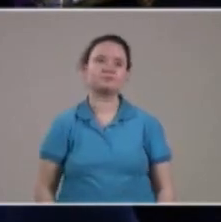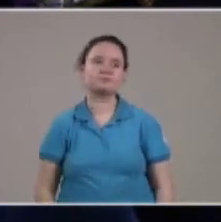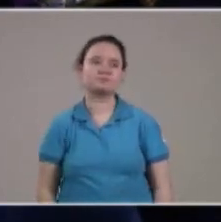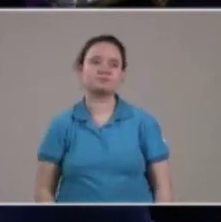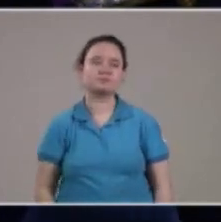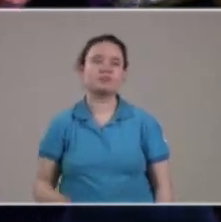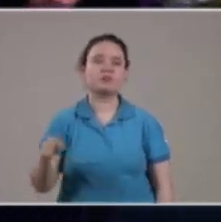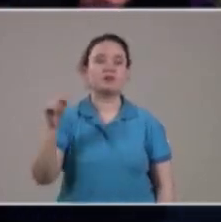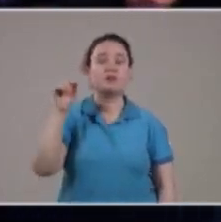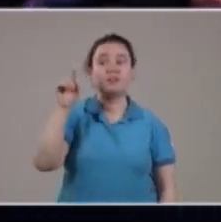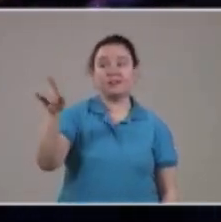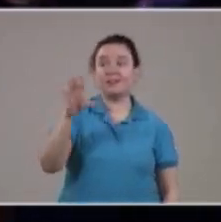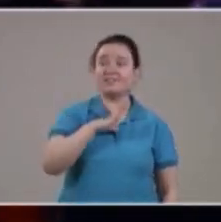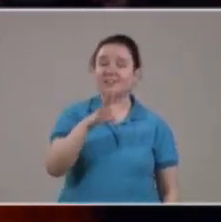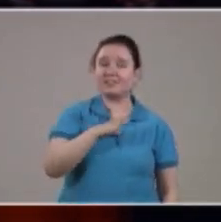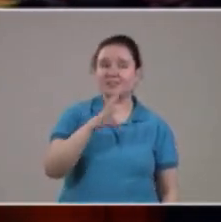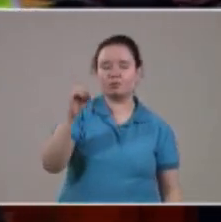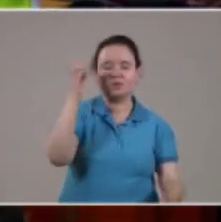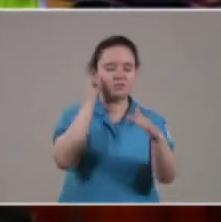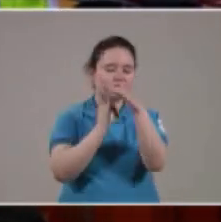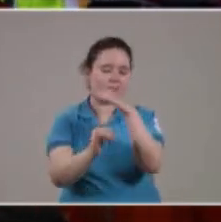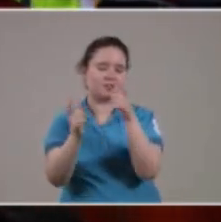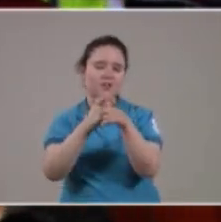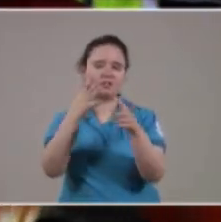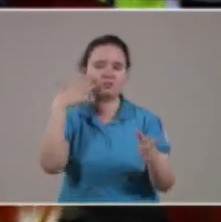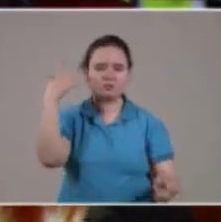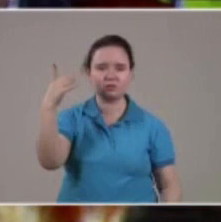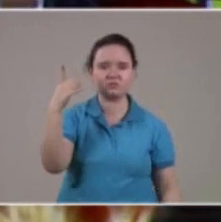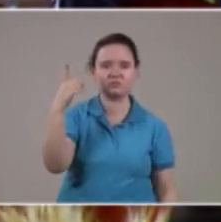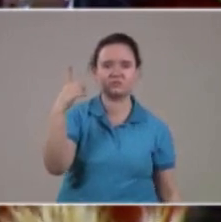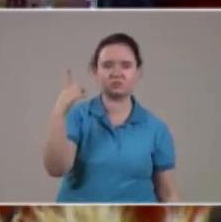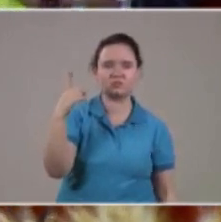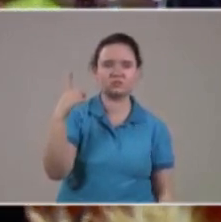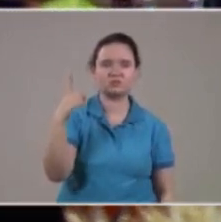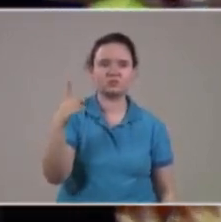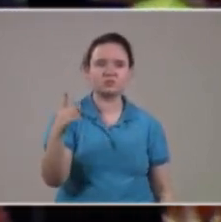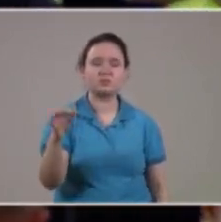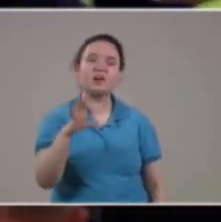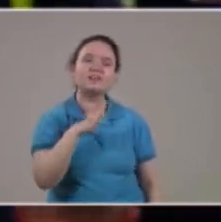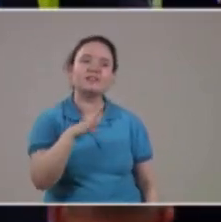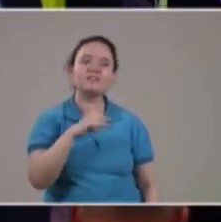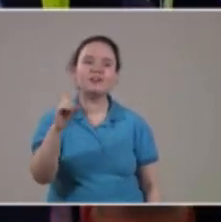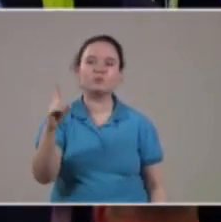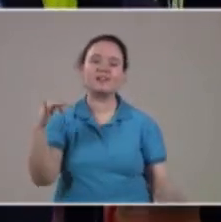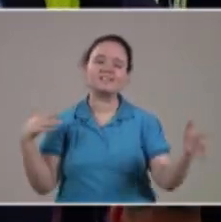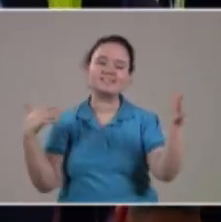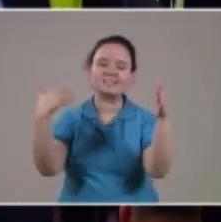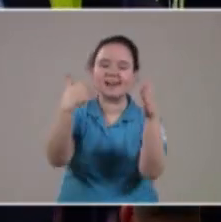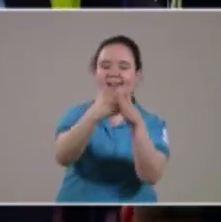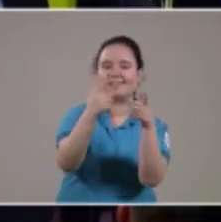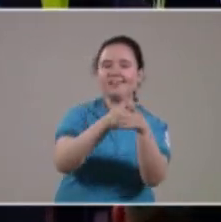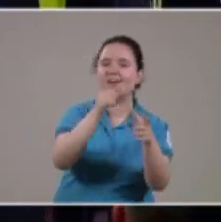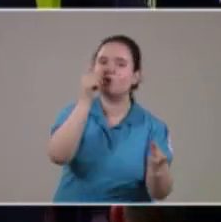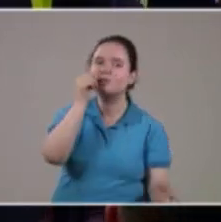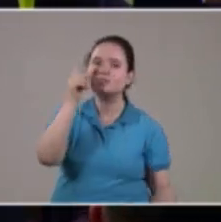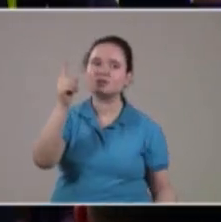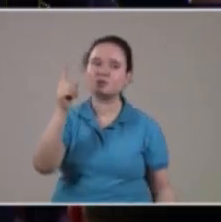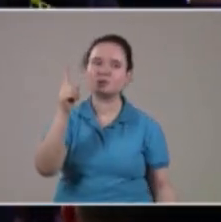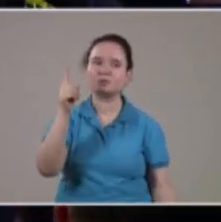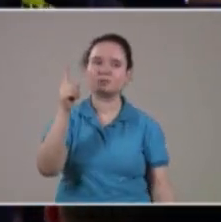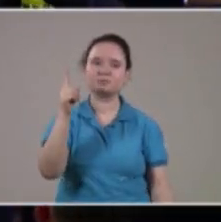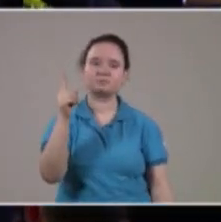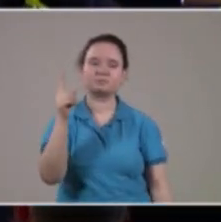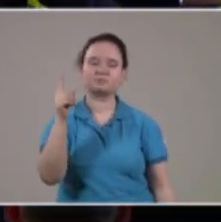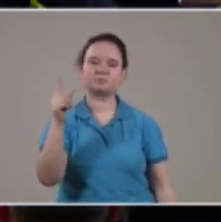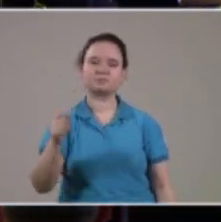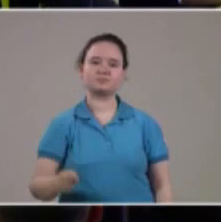Él tenía una intimidad con Dios. Él tenía una cercanía con el Señor.